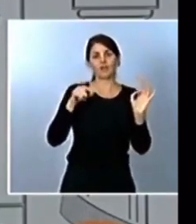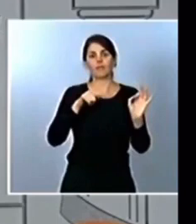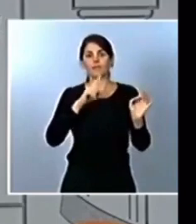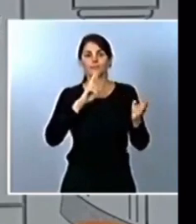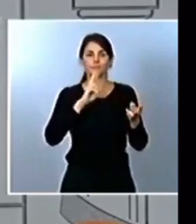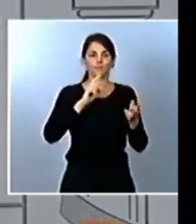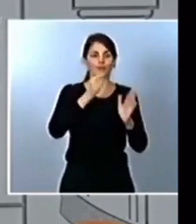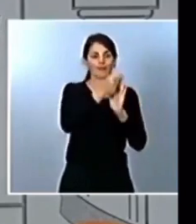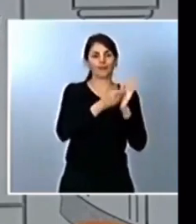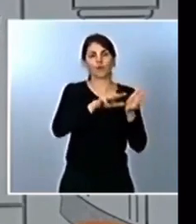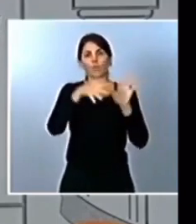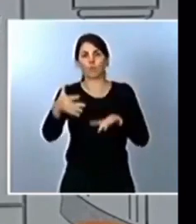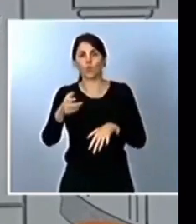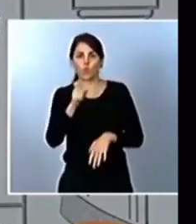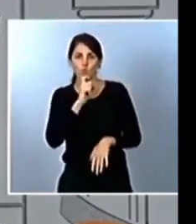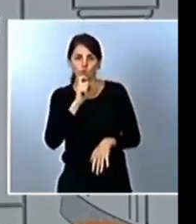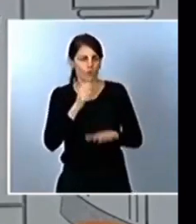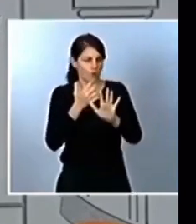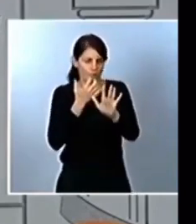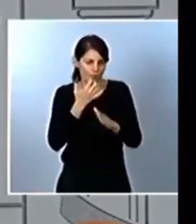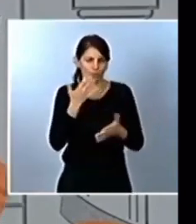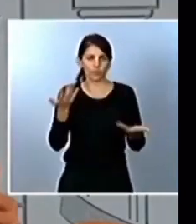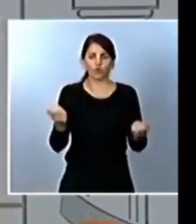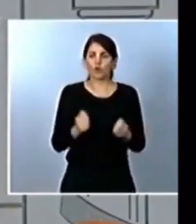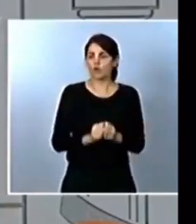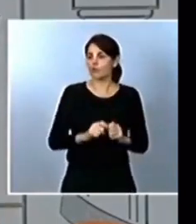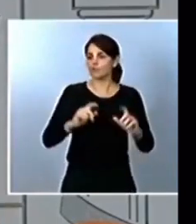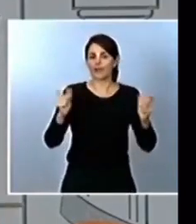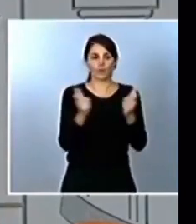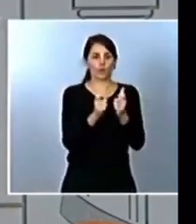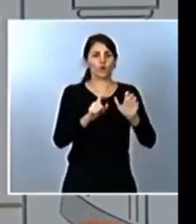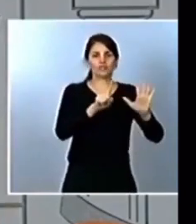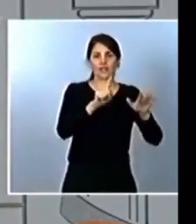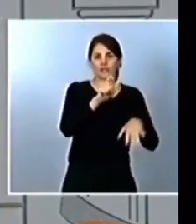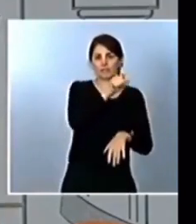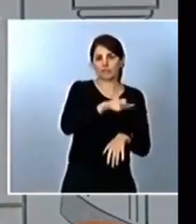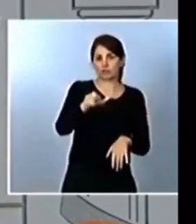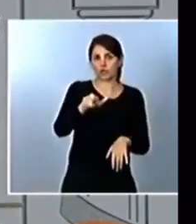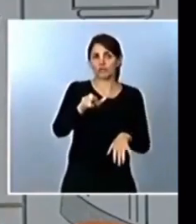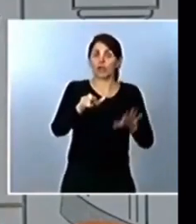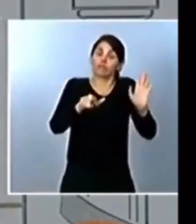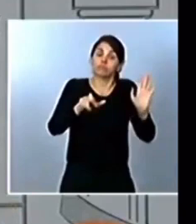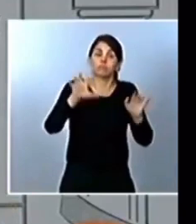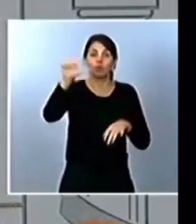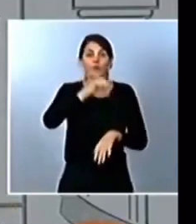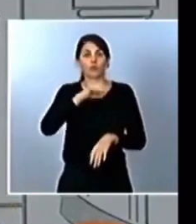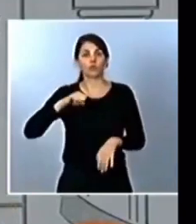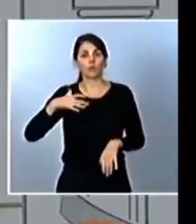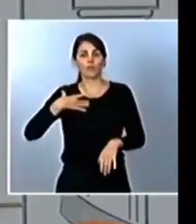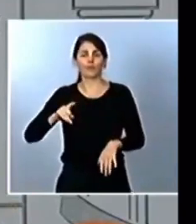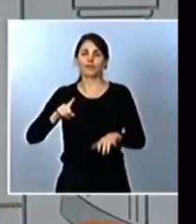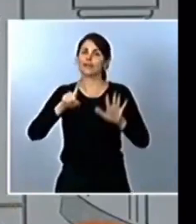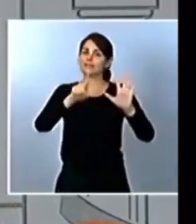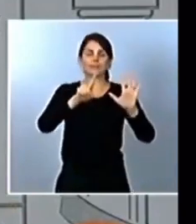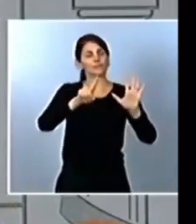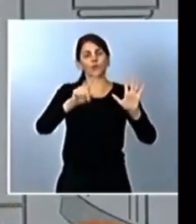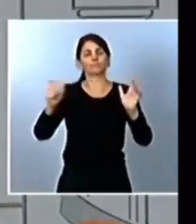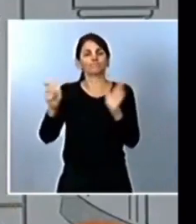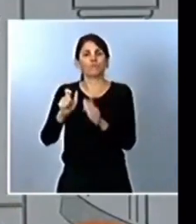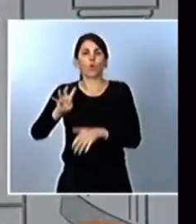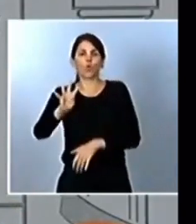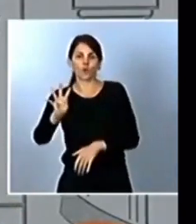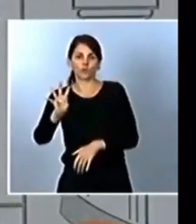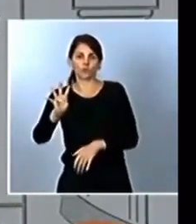lugar de 6 personas las que uno se puede reunir, pues son 4, son 3, son 2, en función, digamos, de la